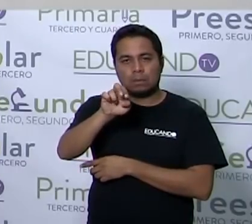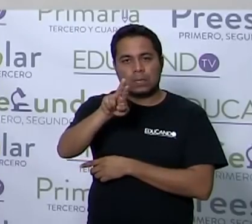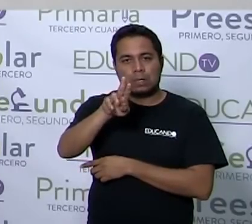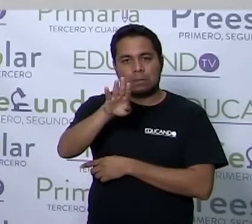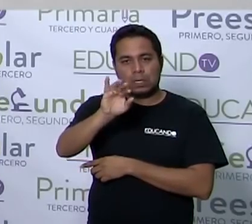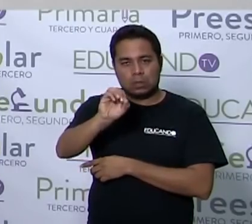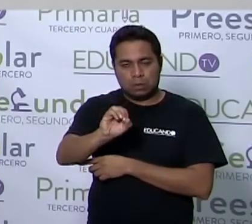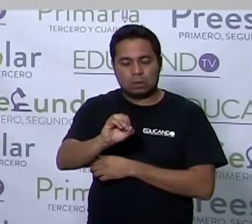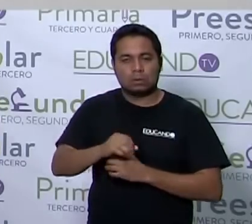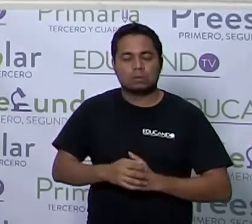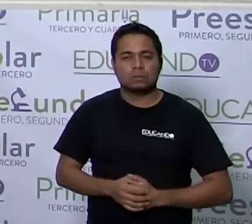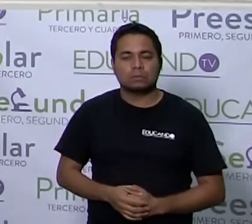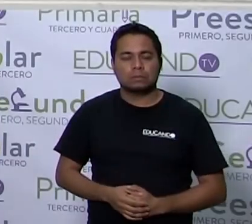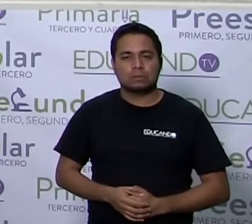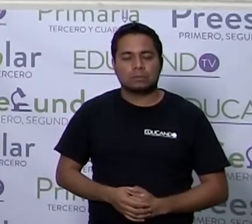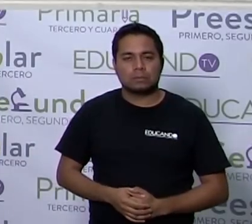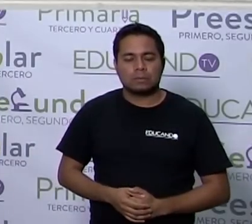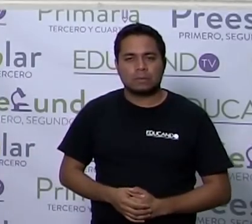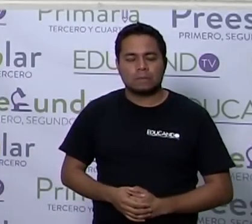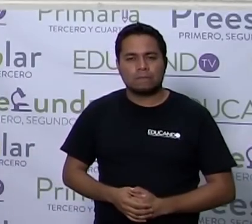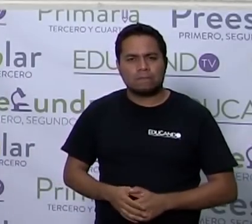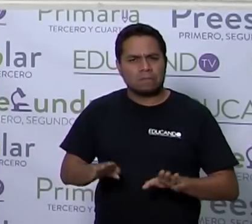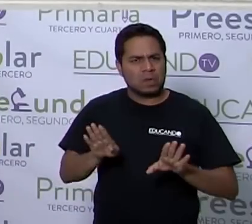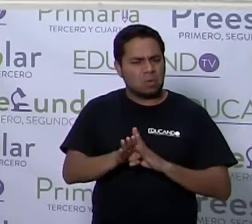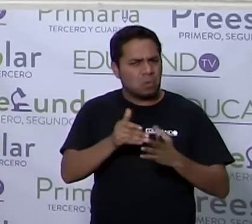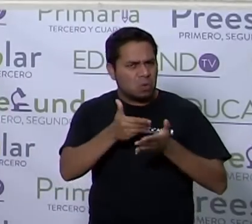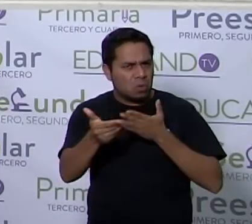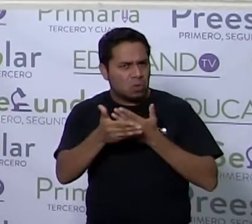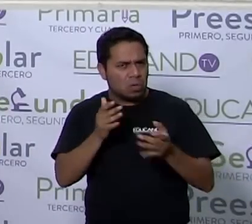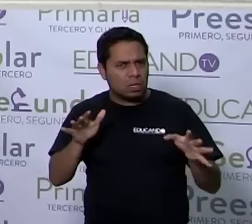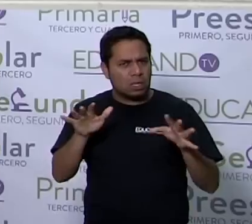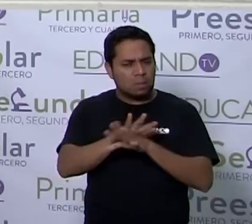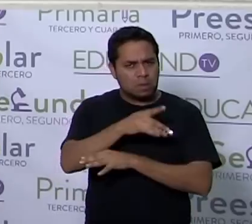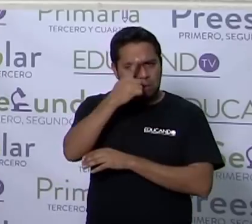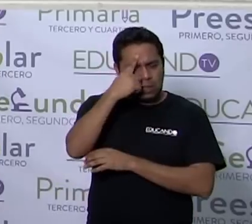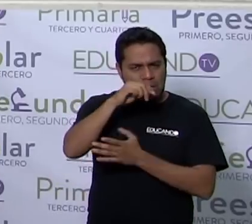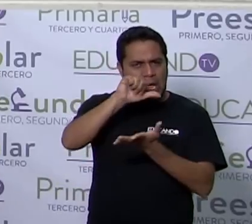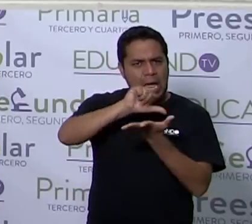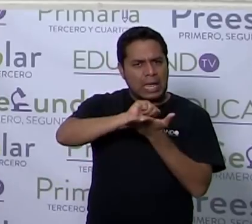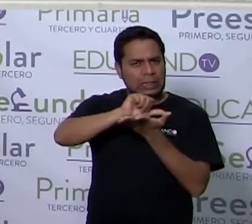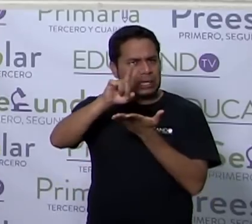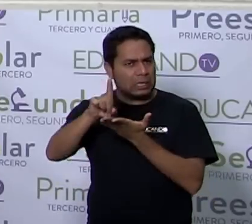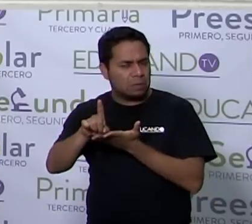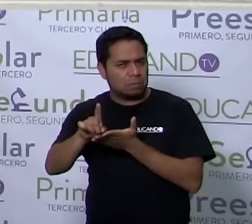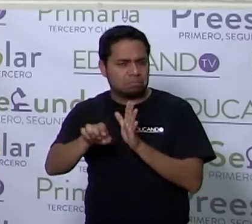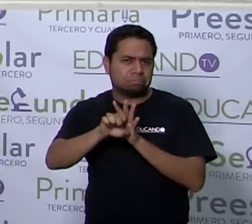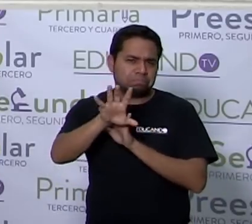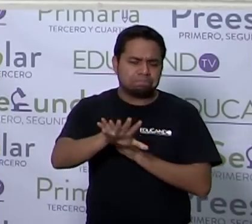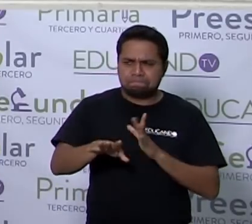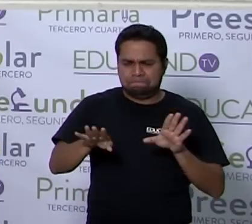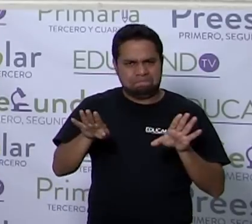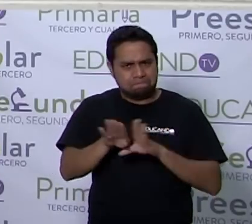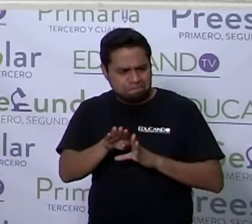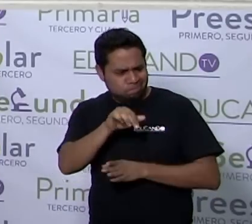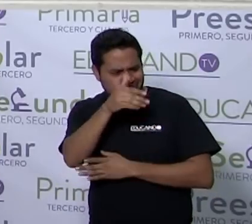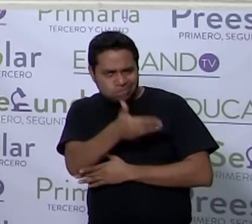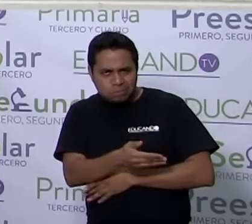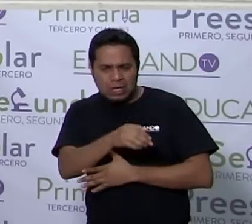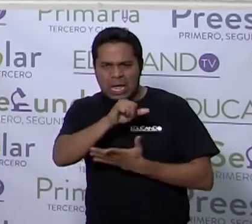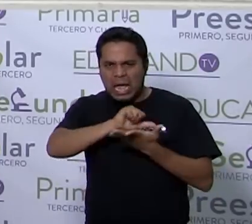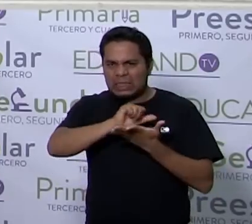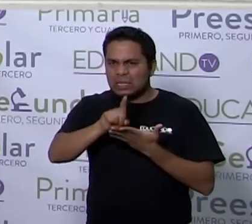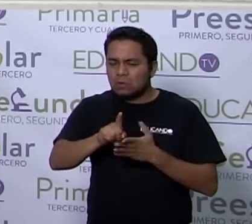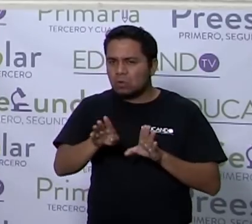palabra. ¿Cómo es que modifica al adjetivo? Podemos decir, pero ¿cómo al adjetivo?